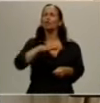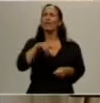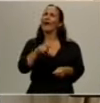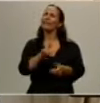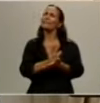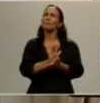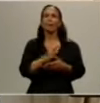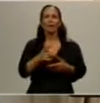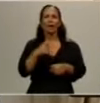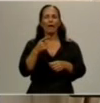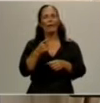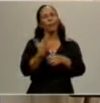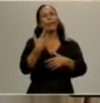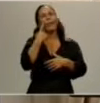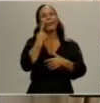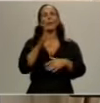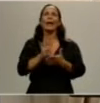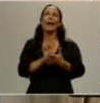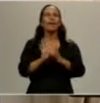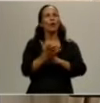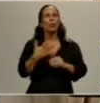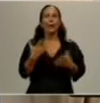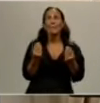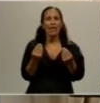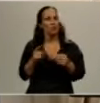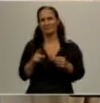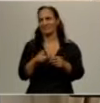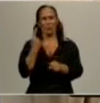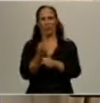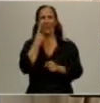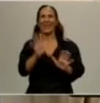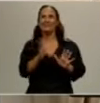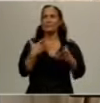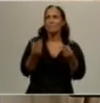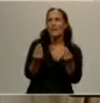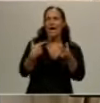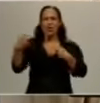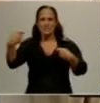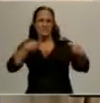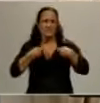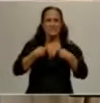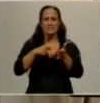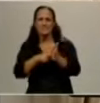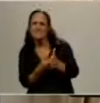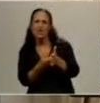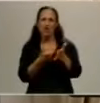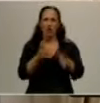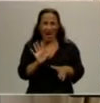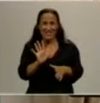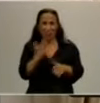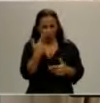vivir sitiada por el miedo y mucho menos por la extorsión. Pero fue